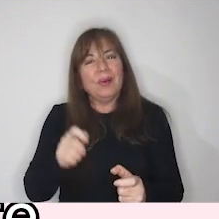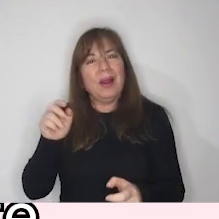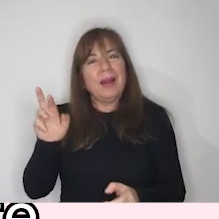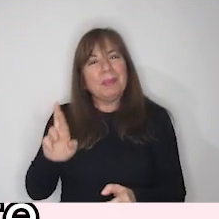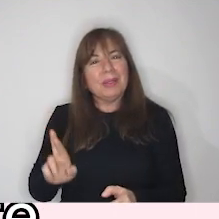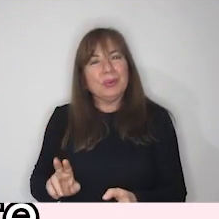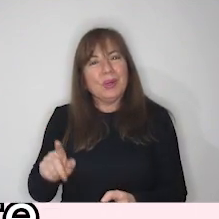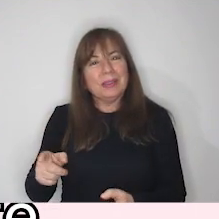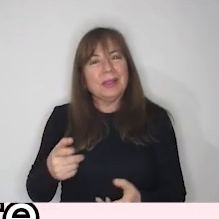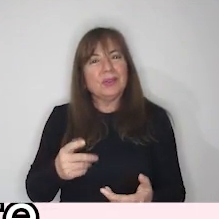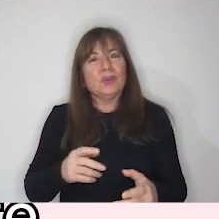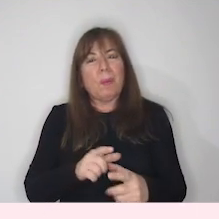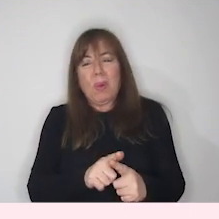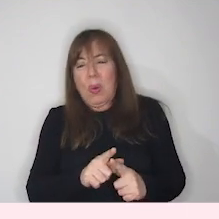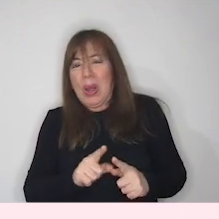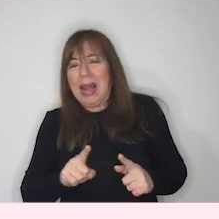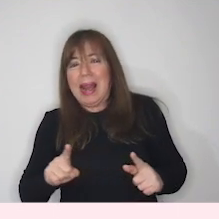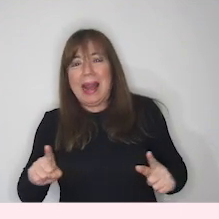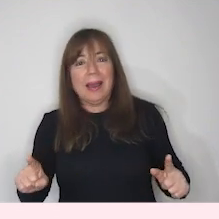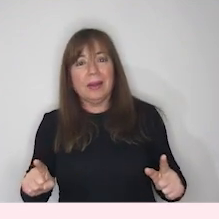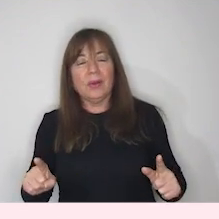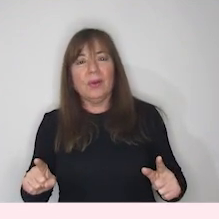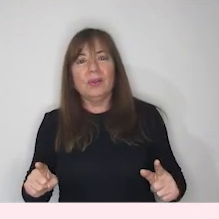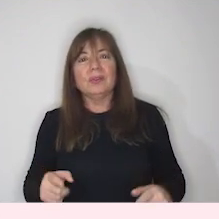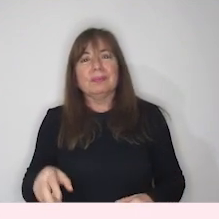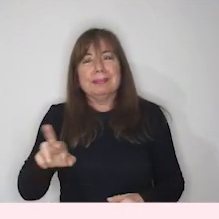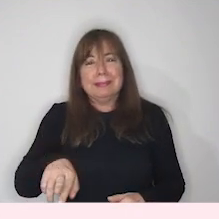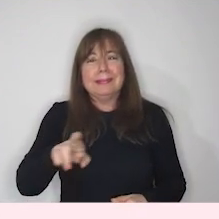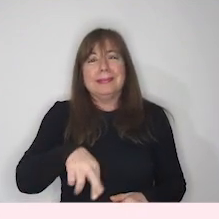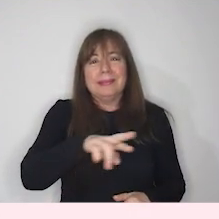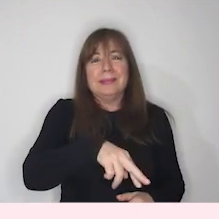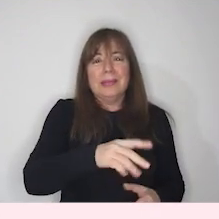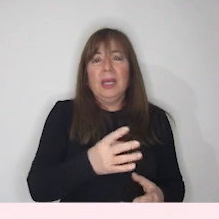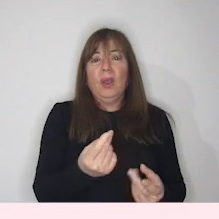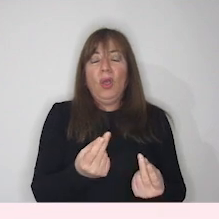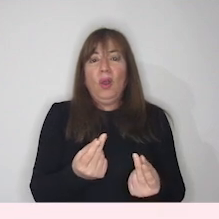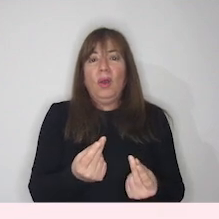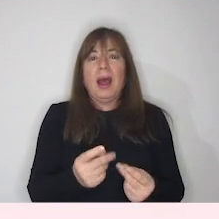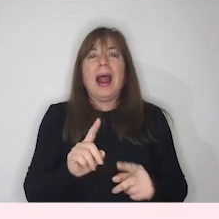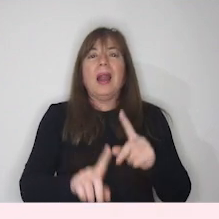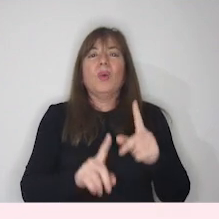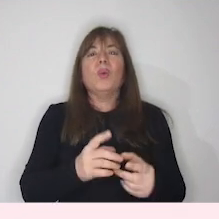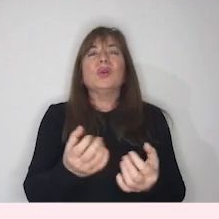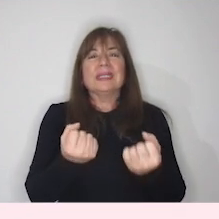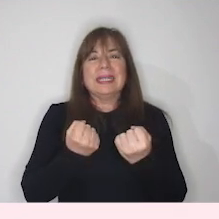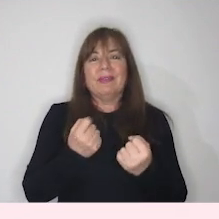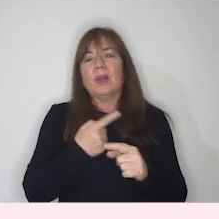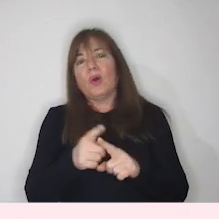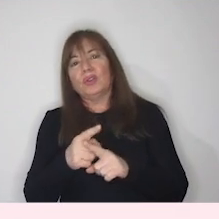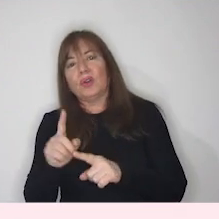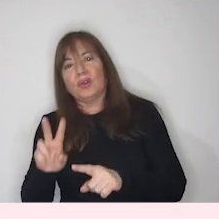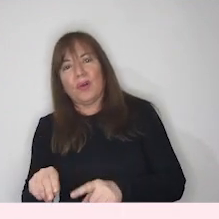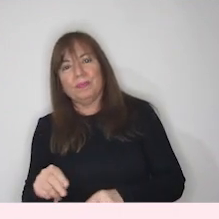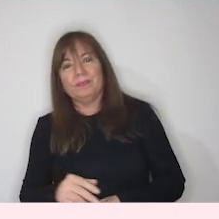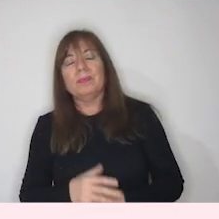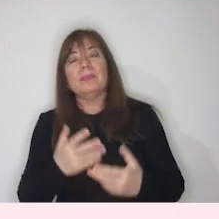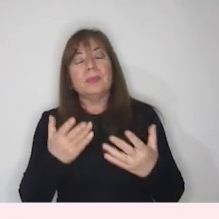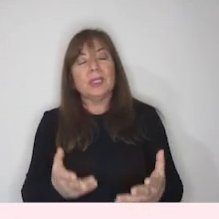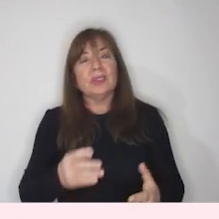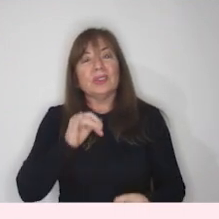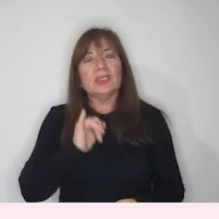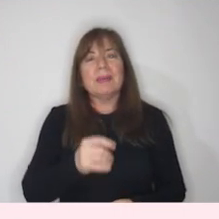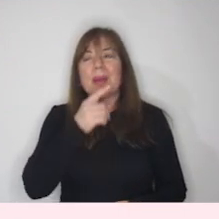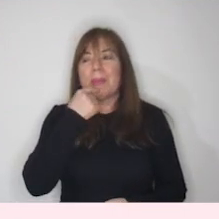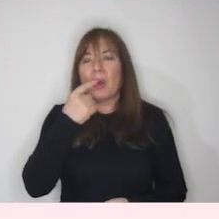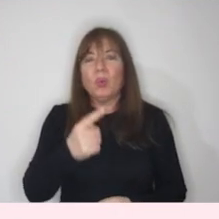cuando hablamos de usar un método que te ayude a regular tu menstruación cuando nos enfrentamos a periodos menstruales muy largos, abundantes y con